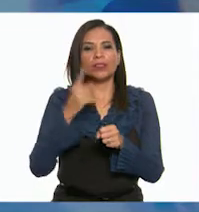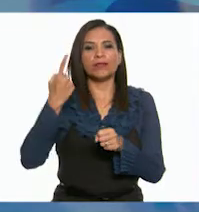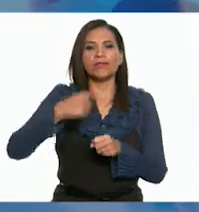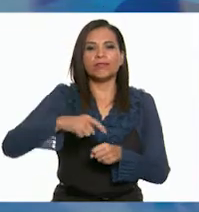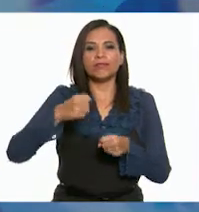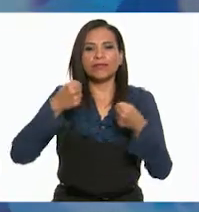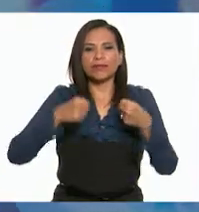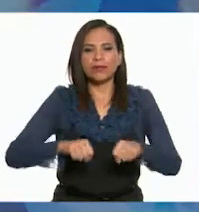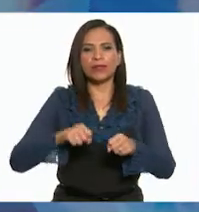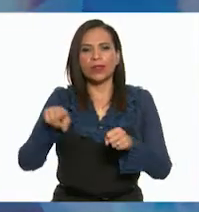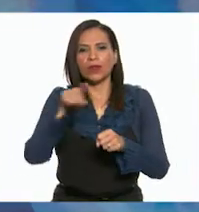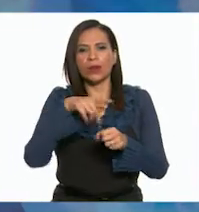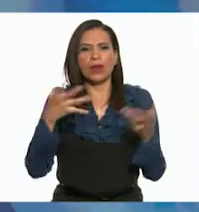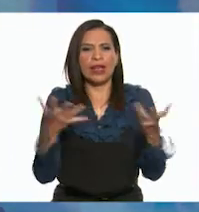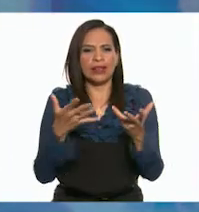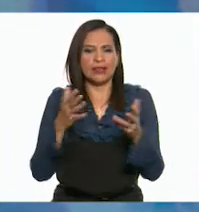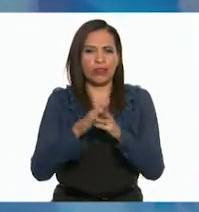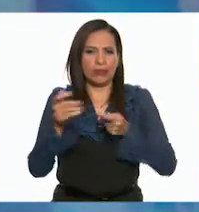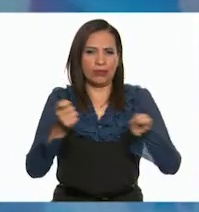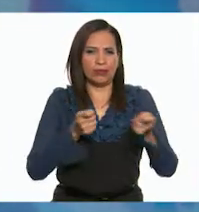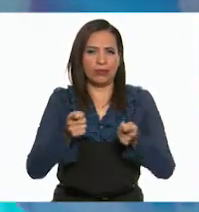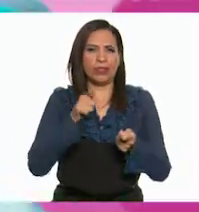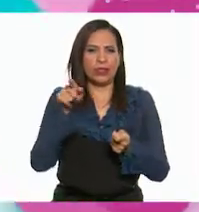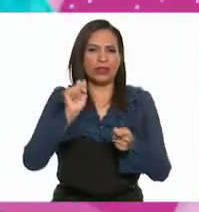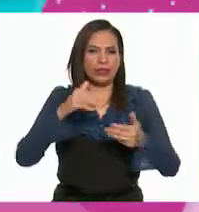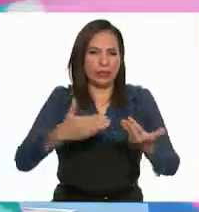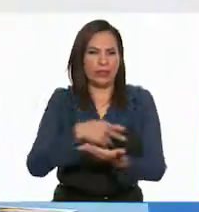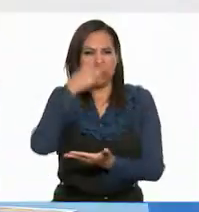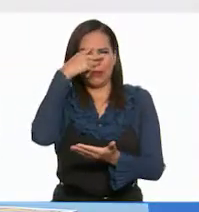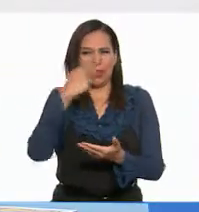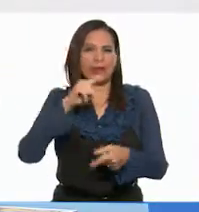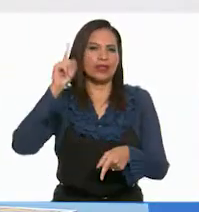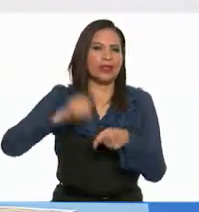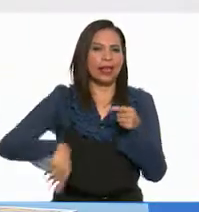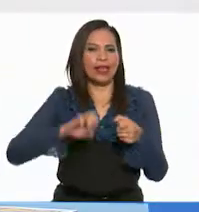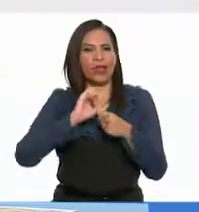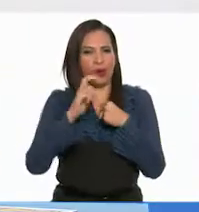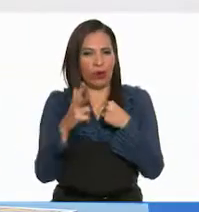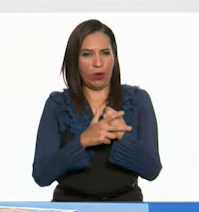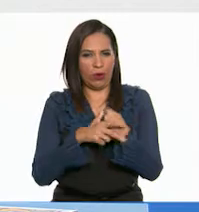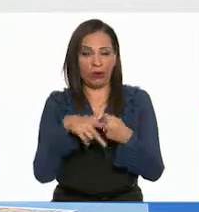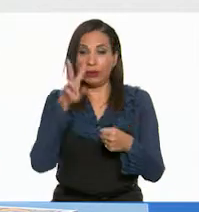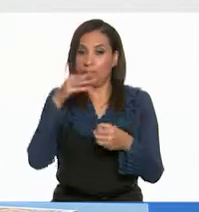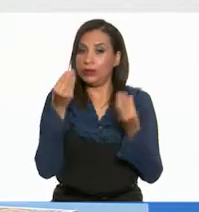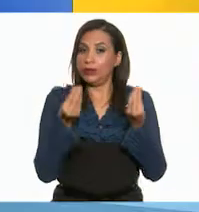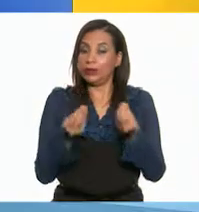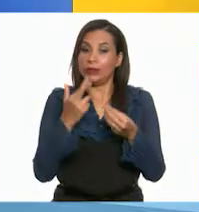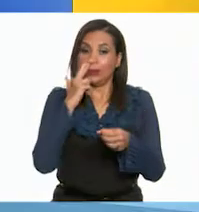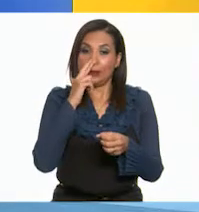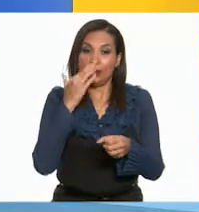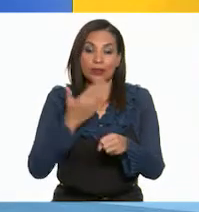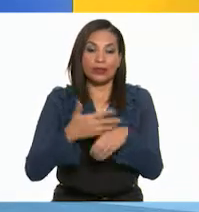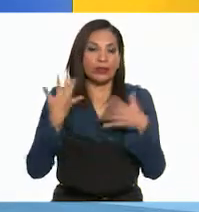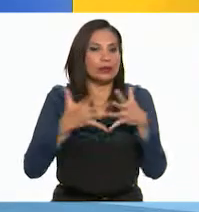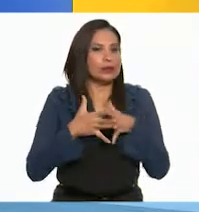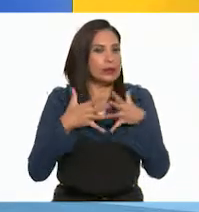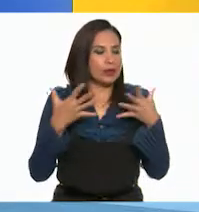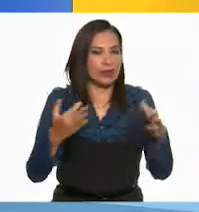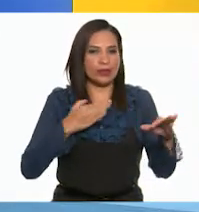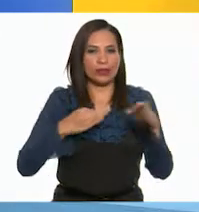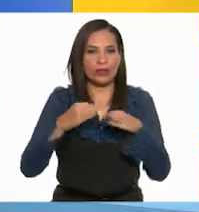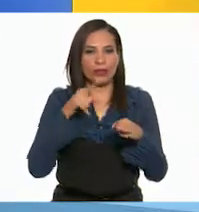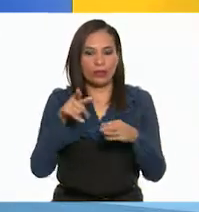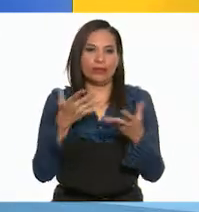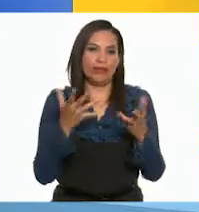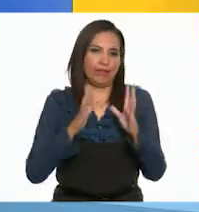a los criollos y quitando a los europeos. Me imagino que era muchísima responsabilidad y una gran tarea